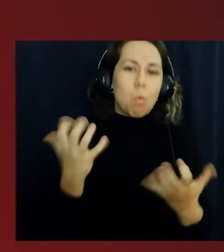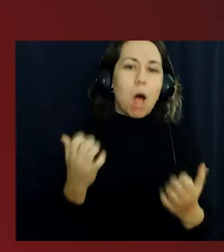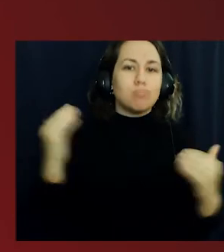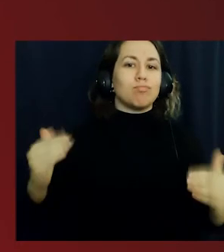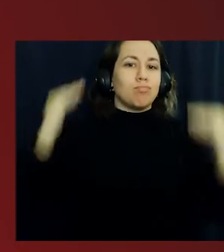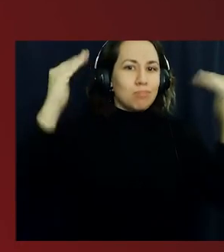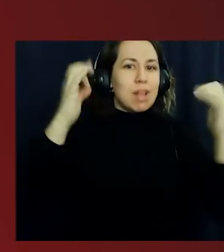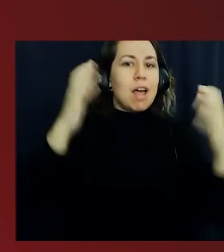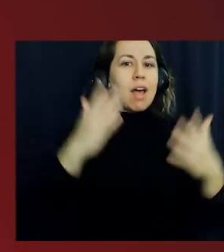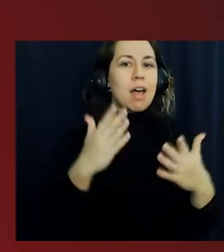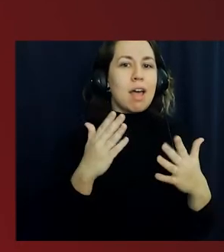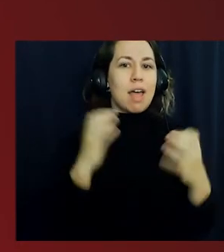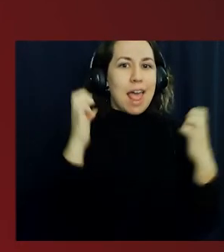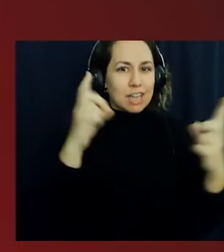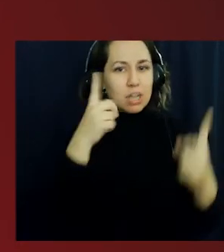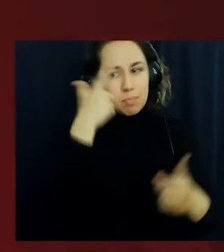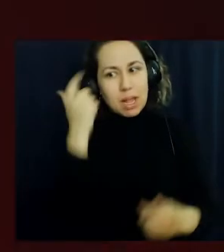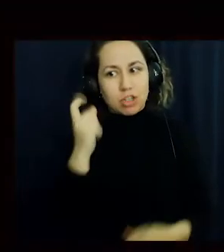superiores.